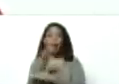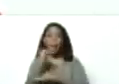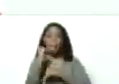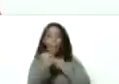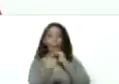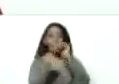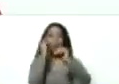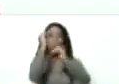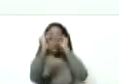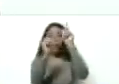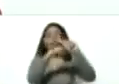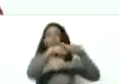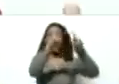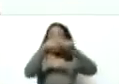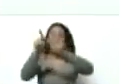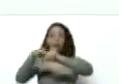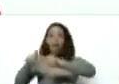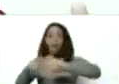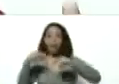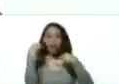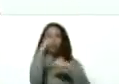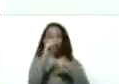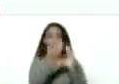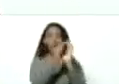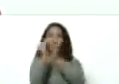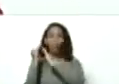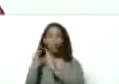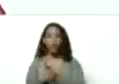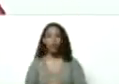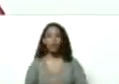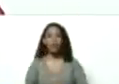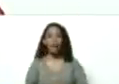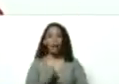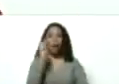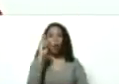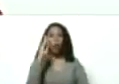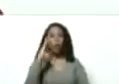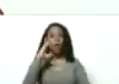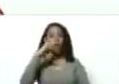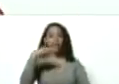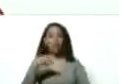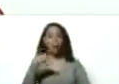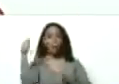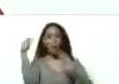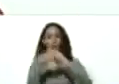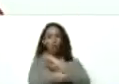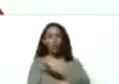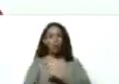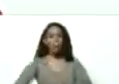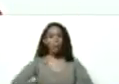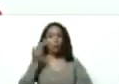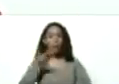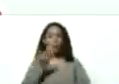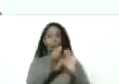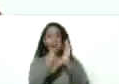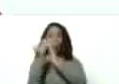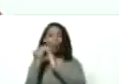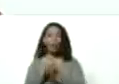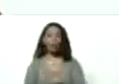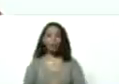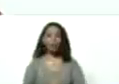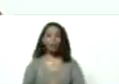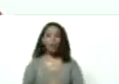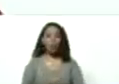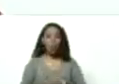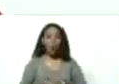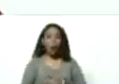a los distintos niveles las comunidades a las VCH que es una estructura fundamental la comunidad es una estructura